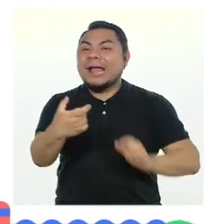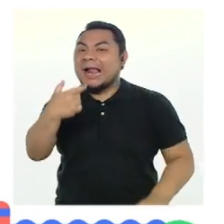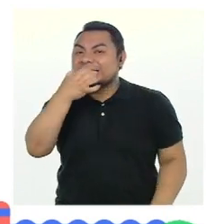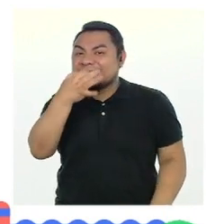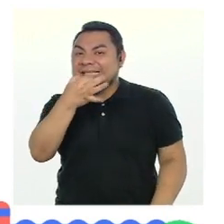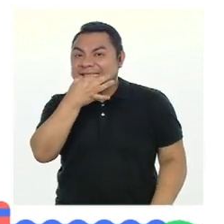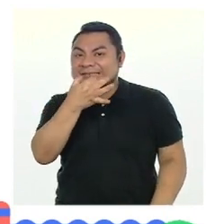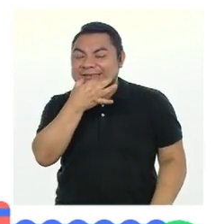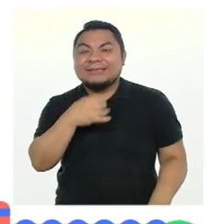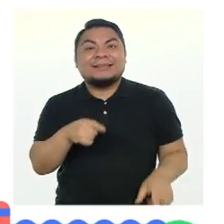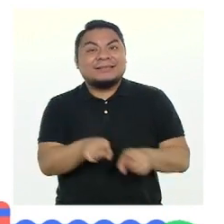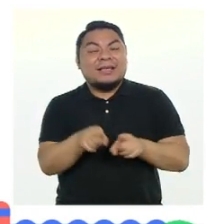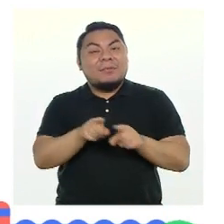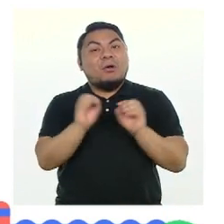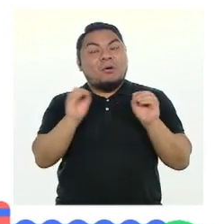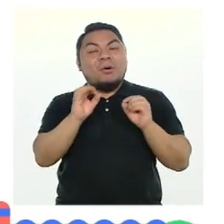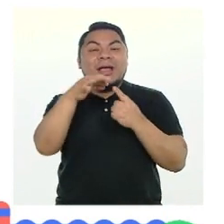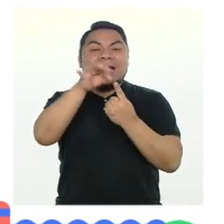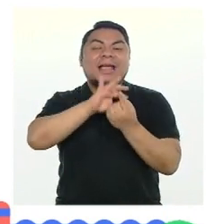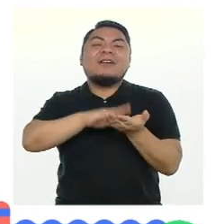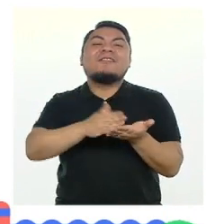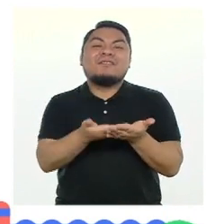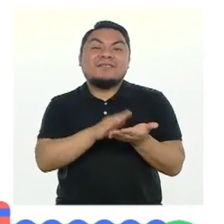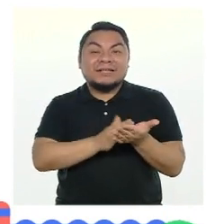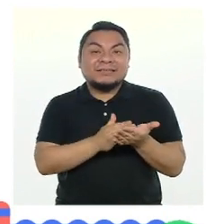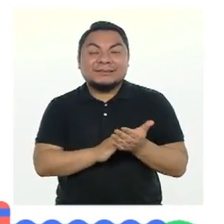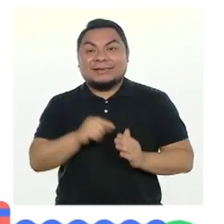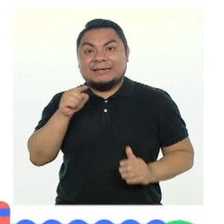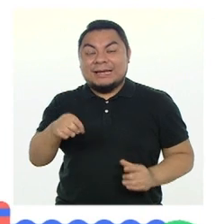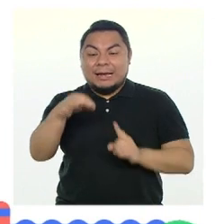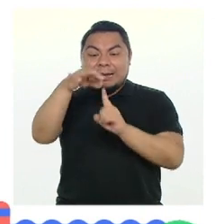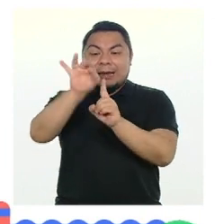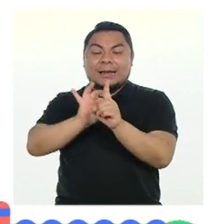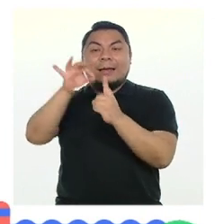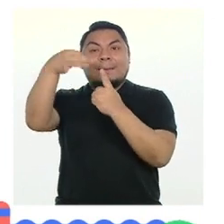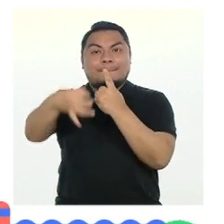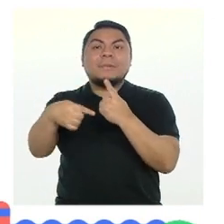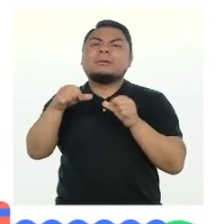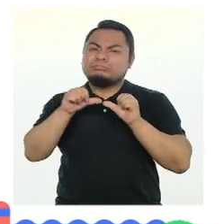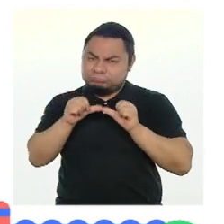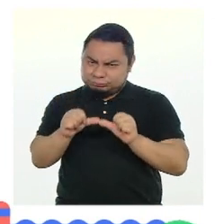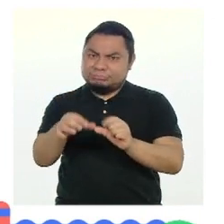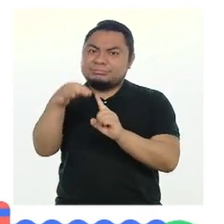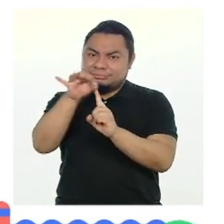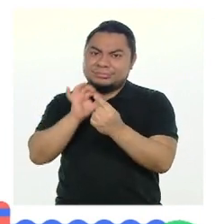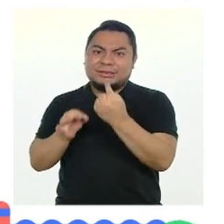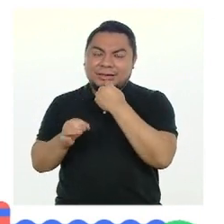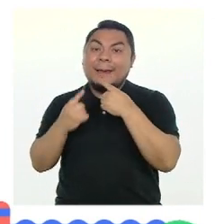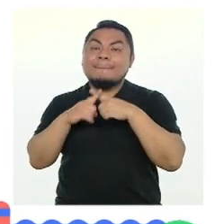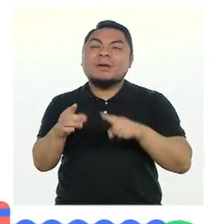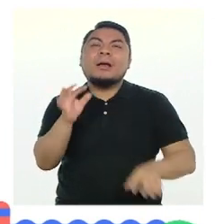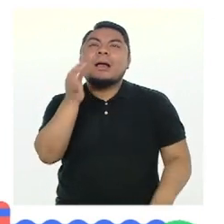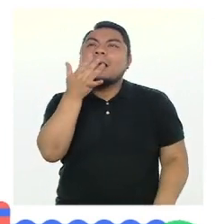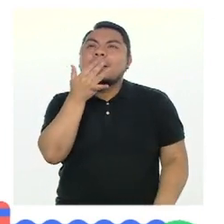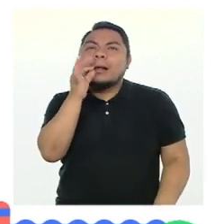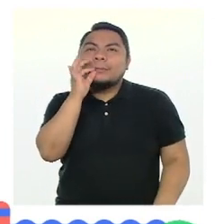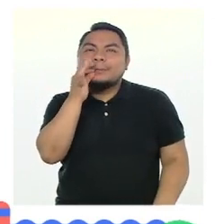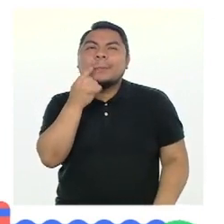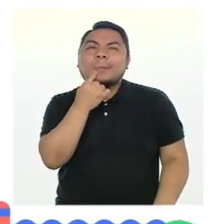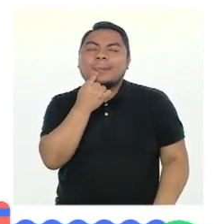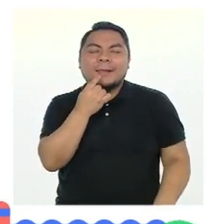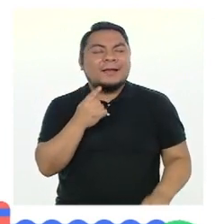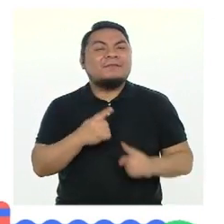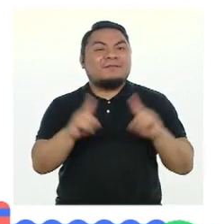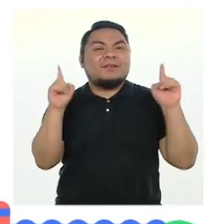y en el llamado plátano frito. Es decir, el plátano sigue siendo plátano, pero el sabor es distinto y